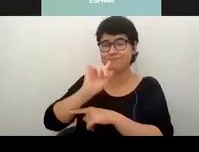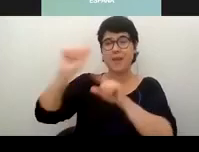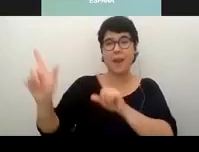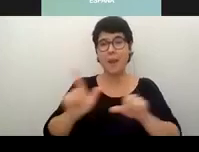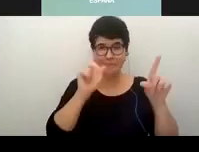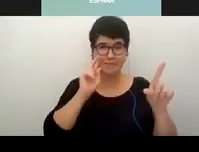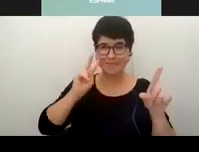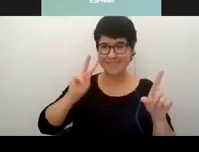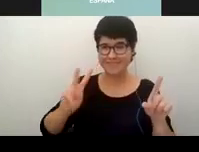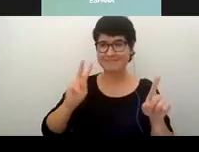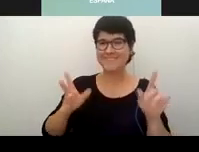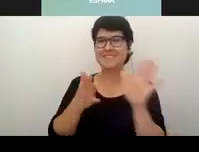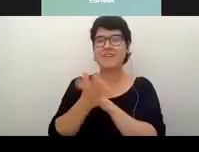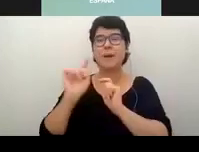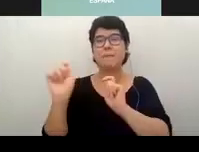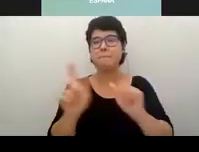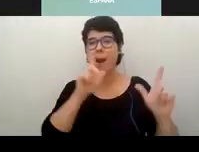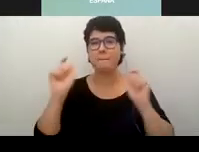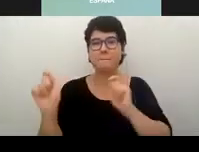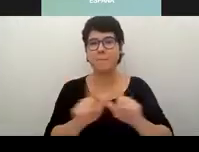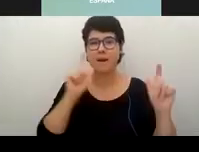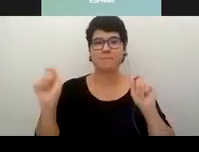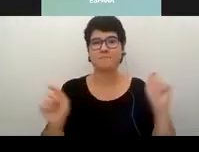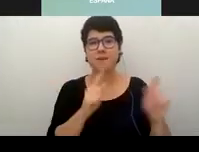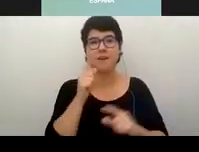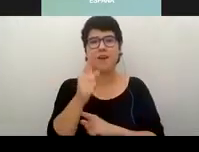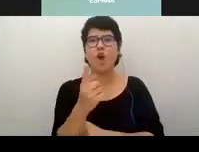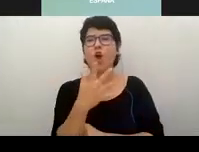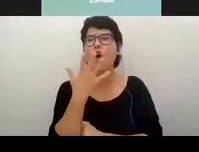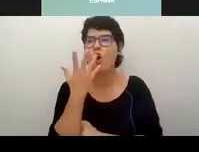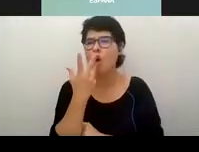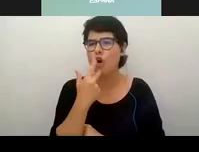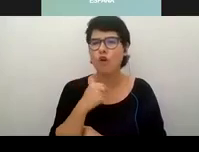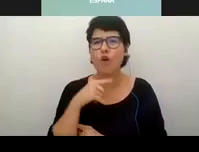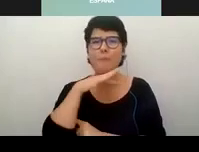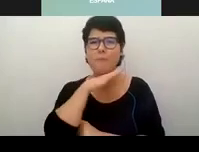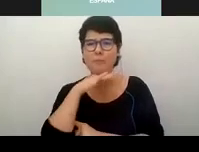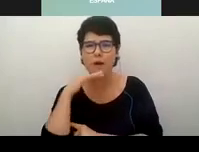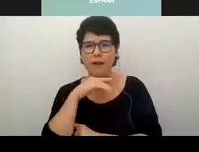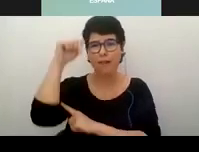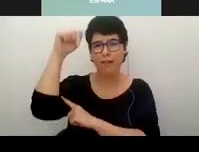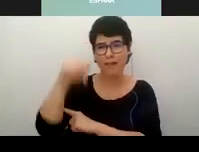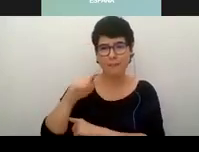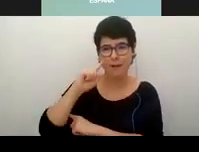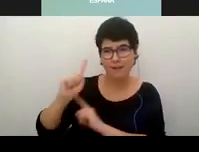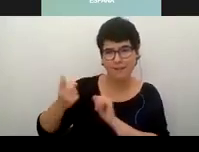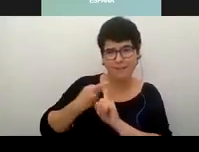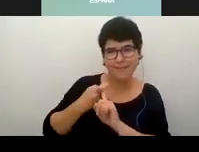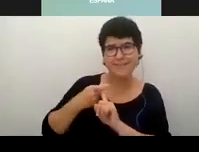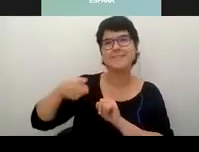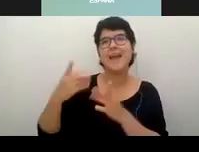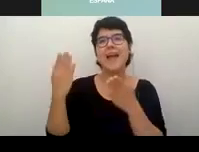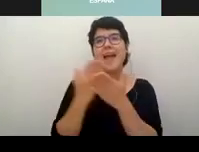veréis en cada una de las diapos que tienen este color así morado y demás, veréis abajo la referencia, lo digo, del estudio en